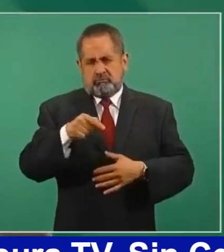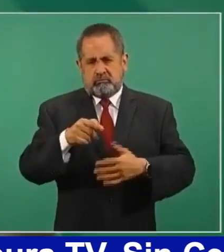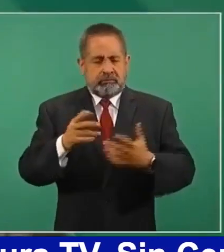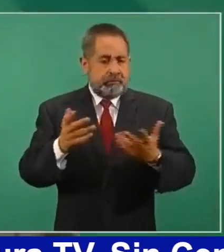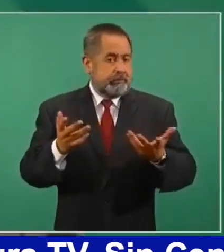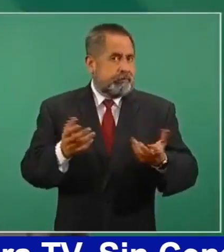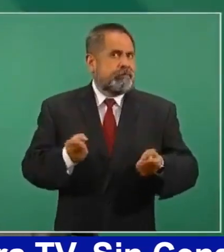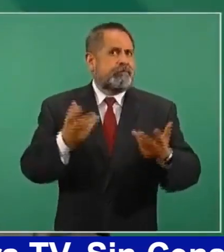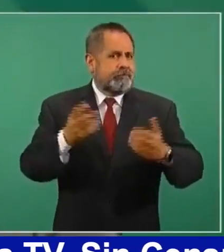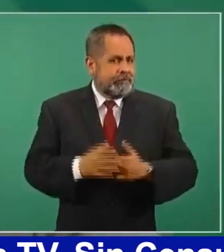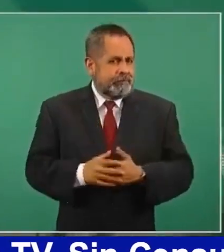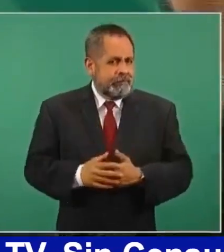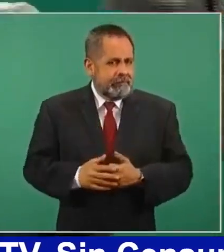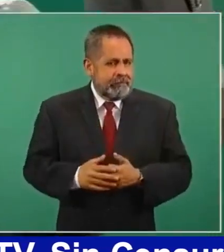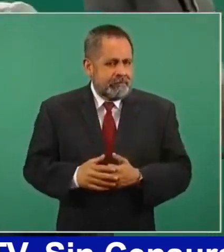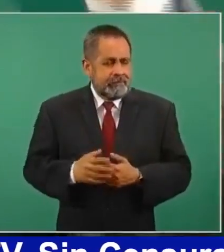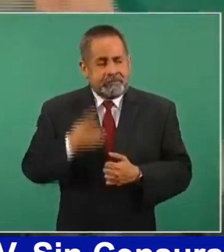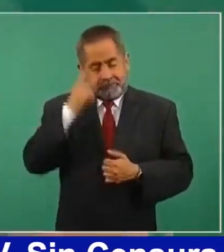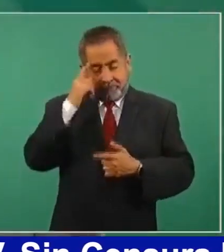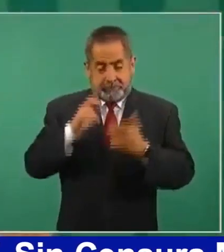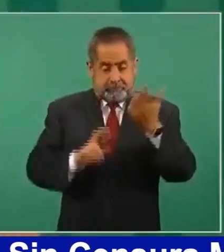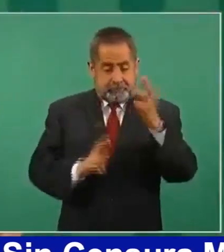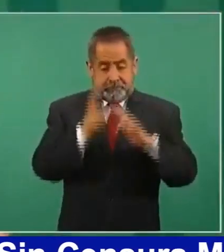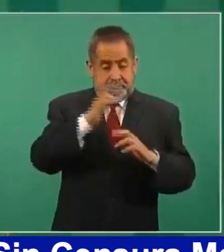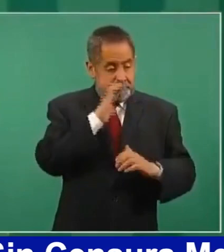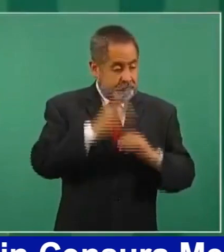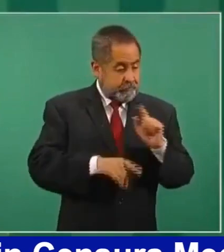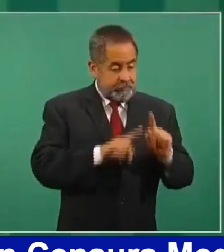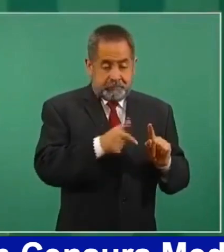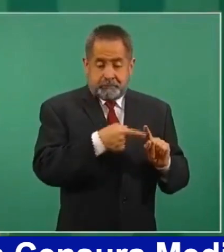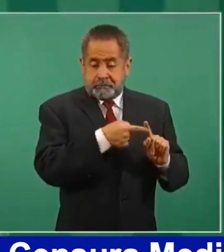sobre todo en la época posrevolucionaria.